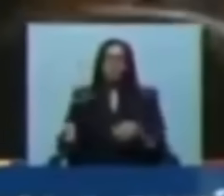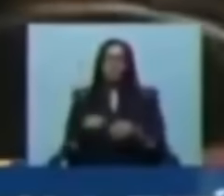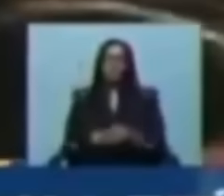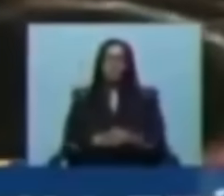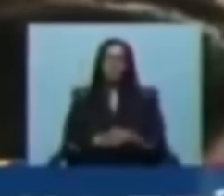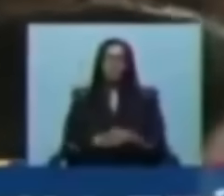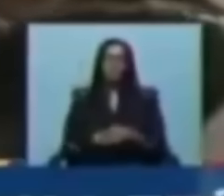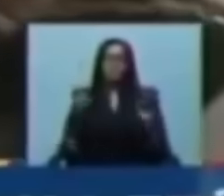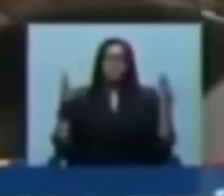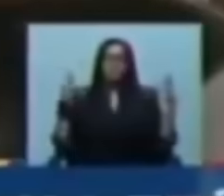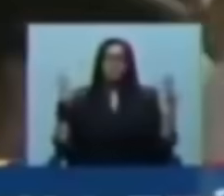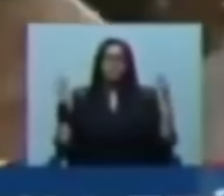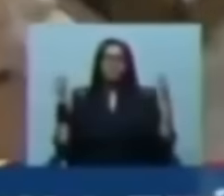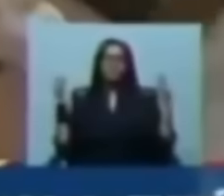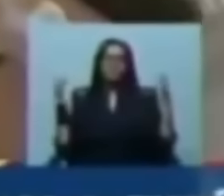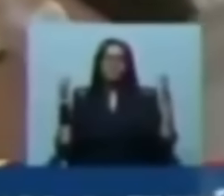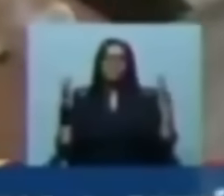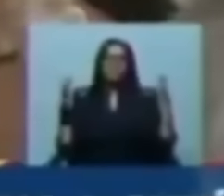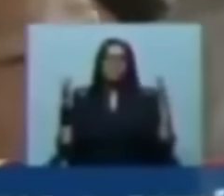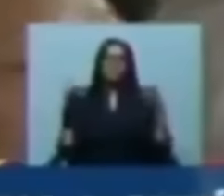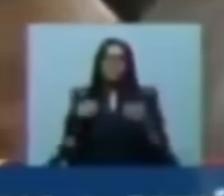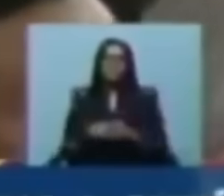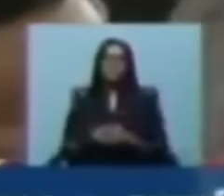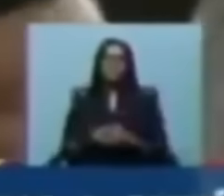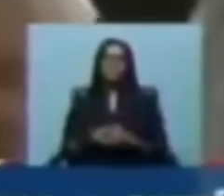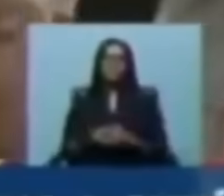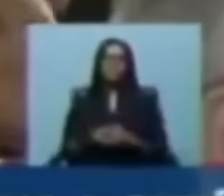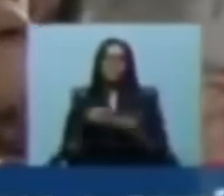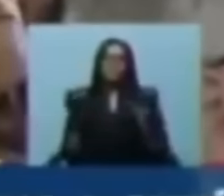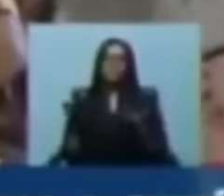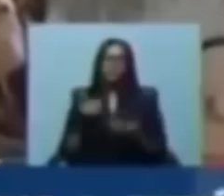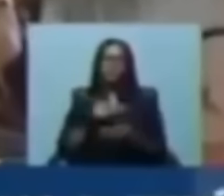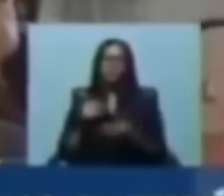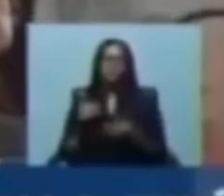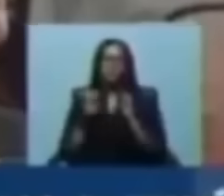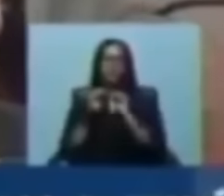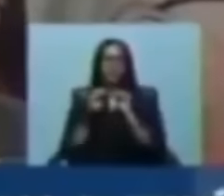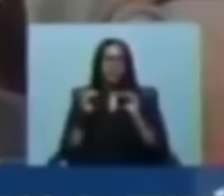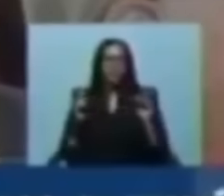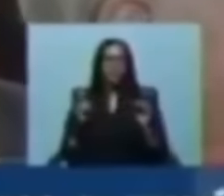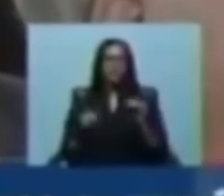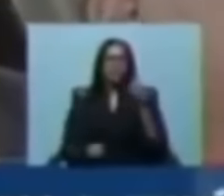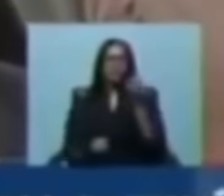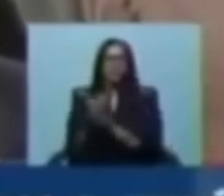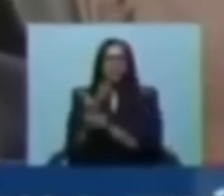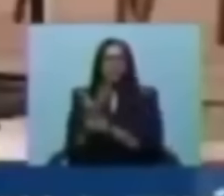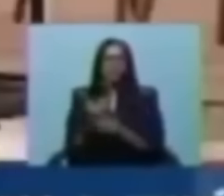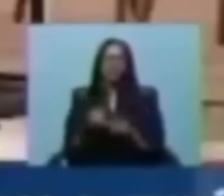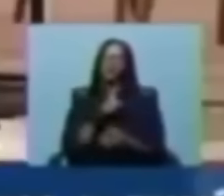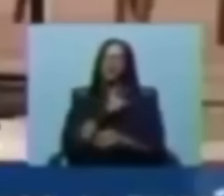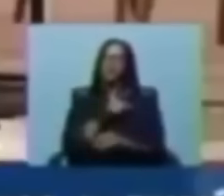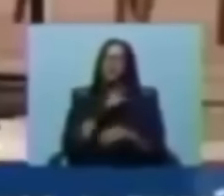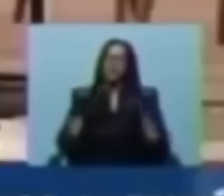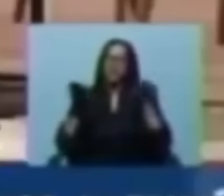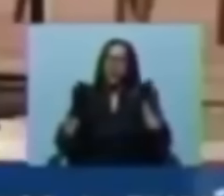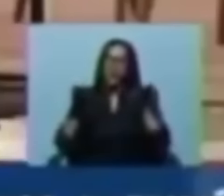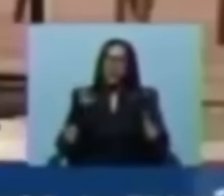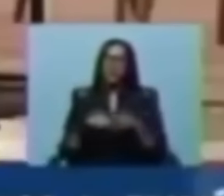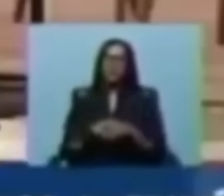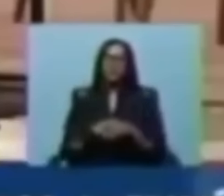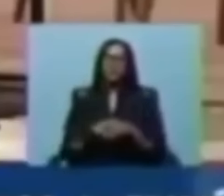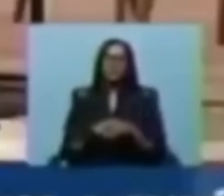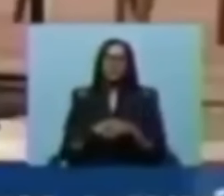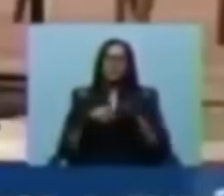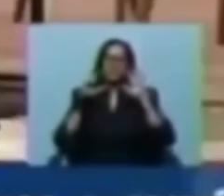desees ir de vacaciones a cualquier parte de Venezuela puedes ir a canaima roraima Maracaibo a cualquier estado si el turismo interno no se